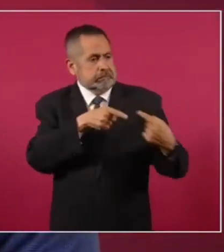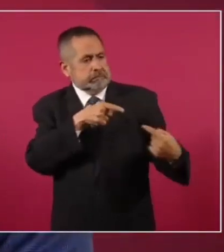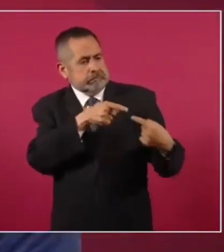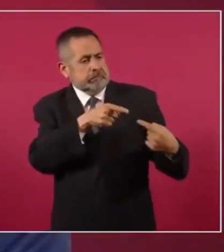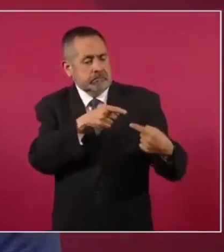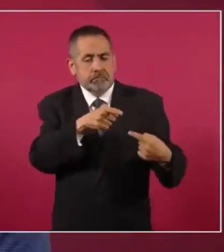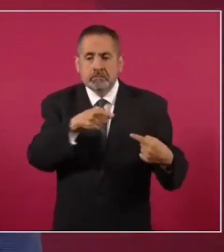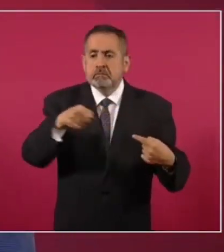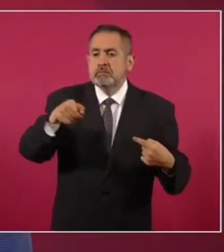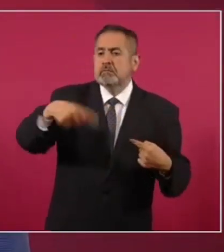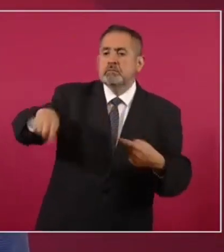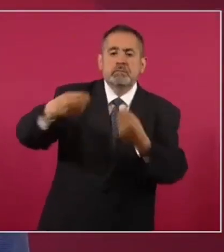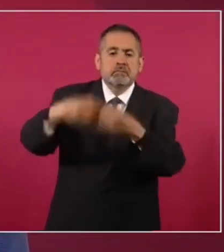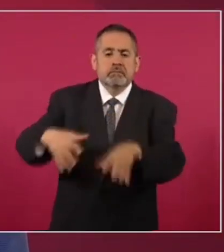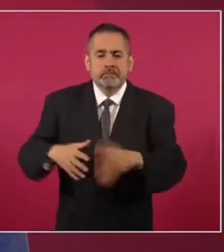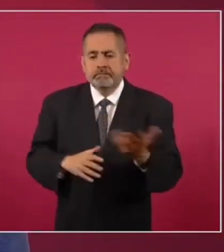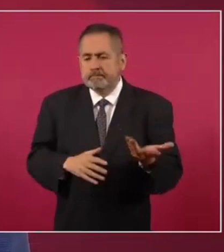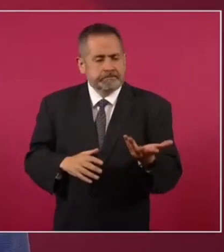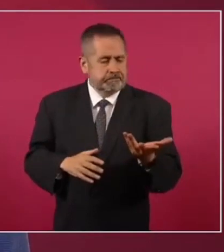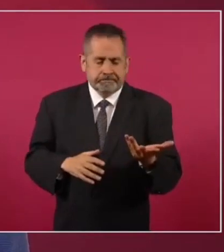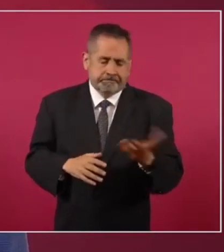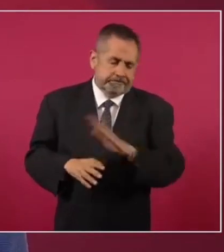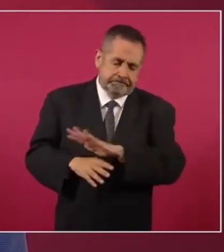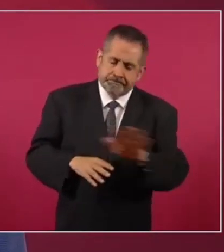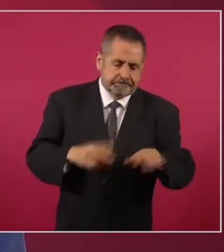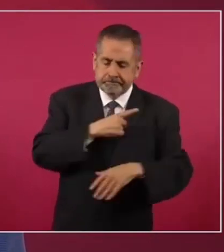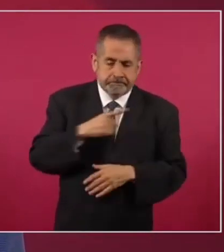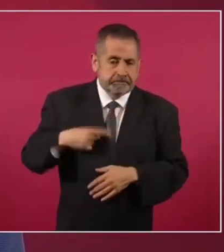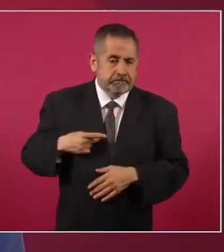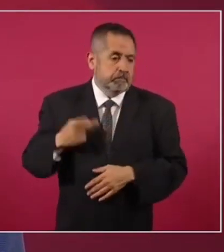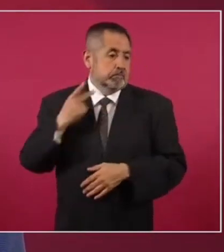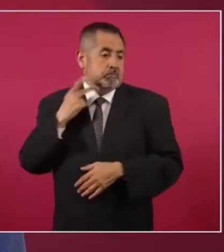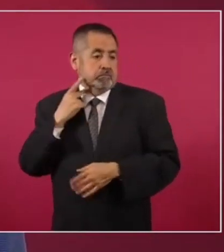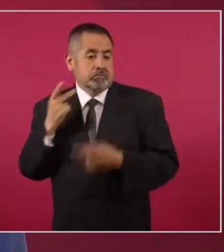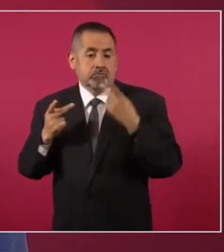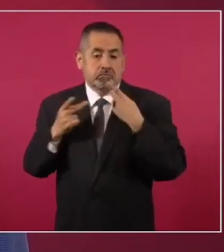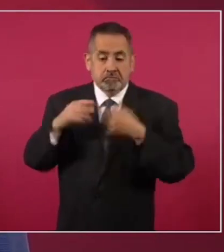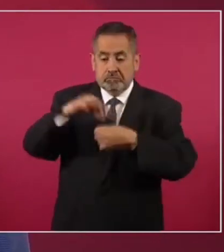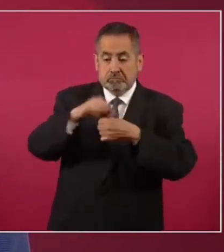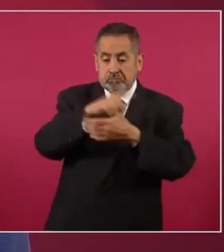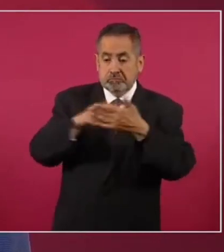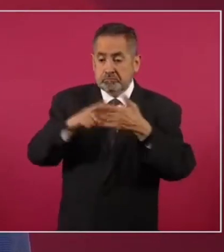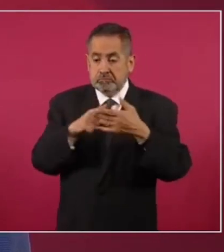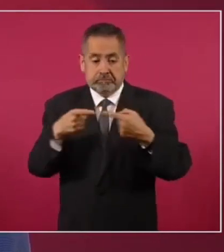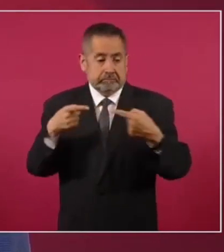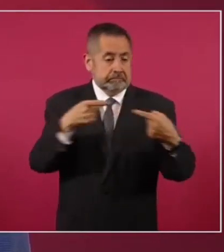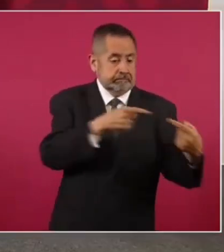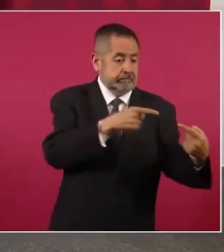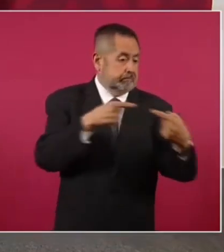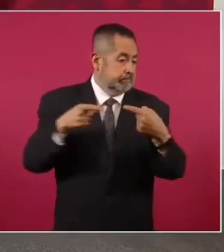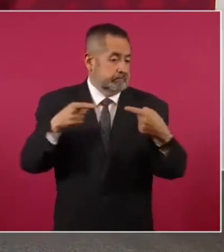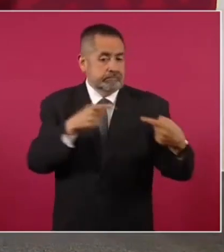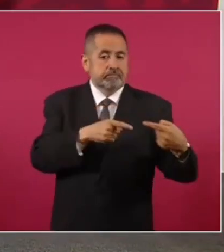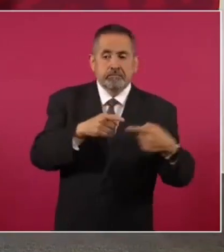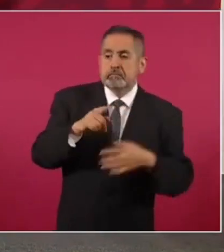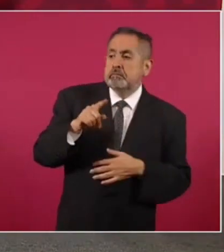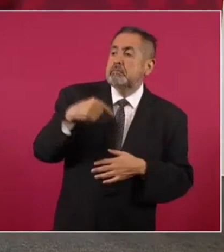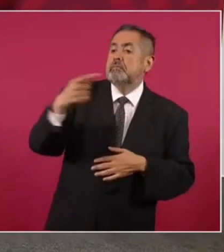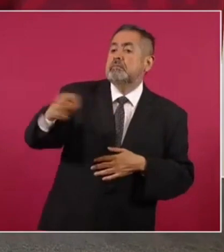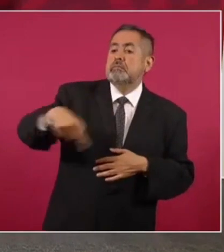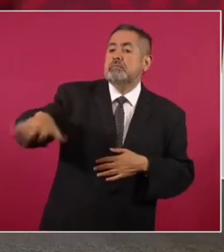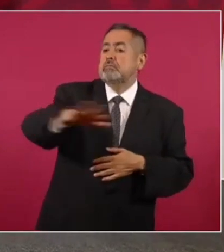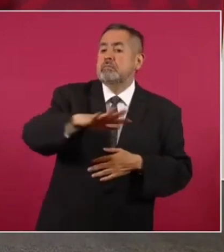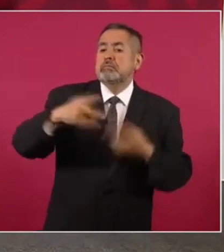de que por los pleitos políticos electorales ellos